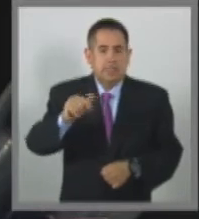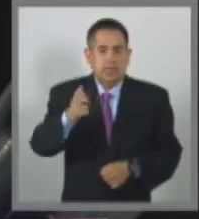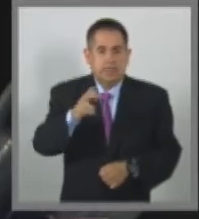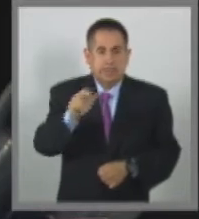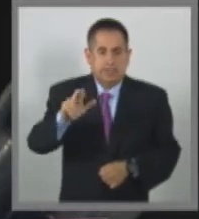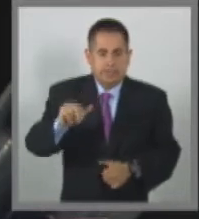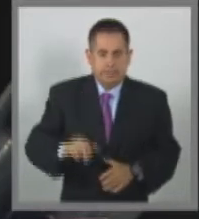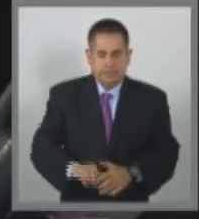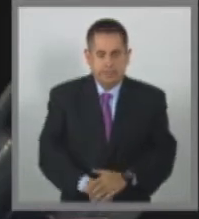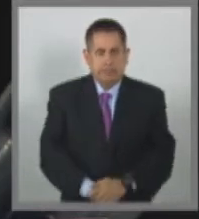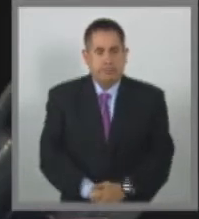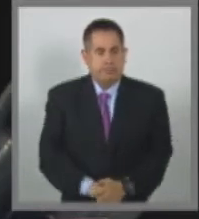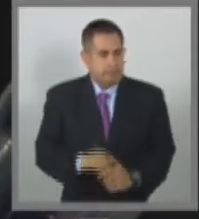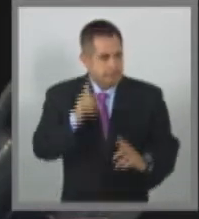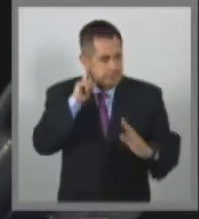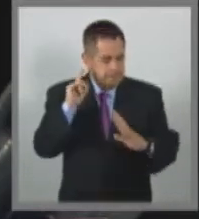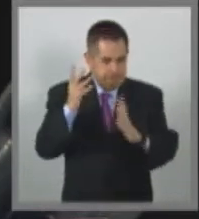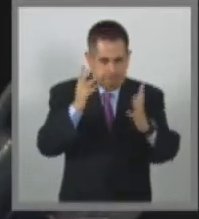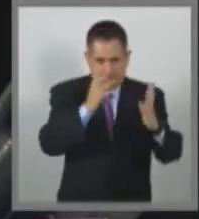Ansaldo.